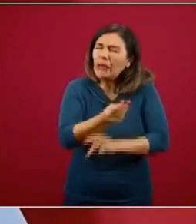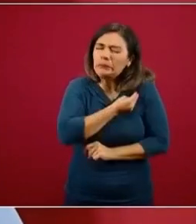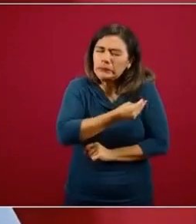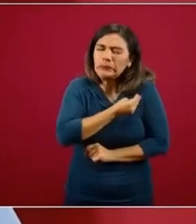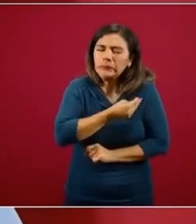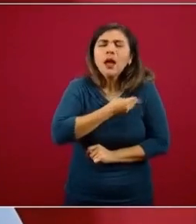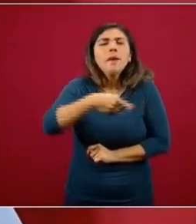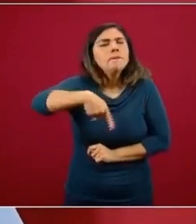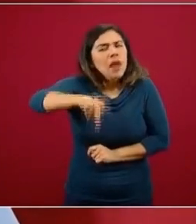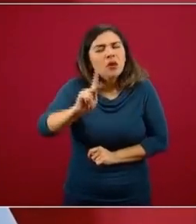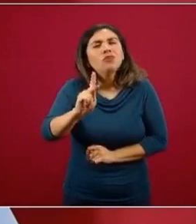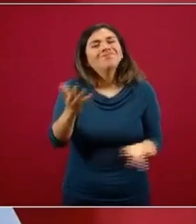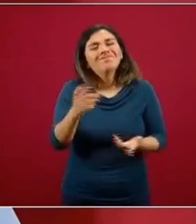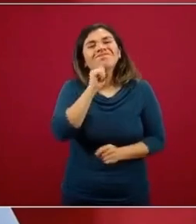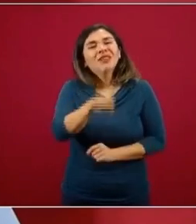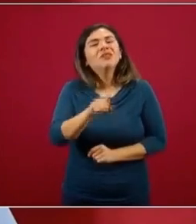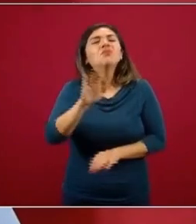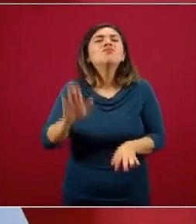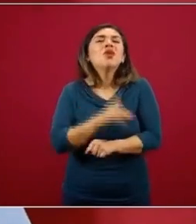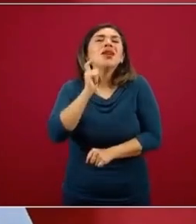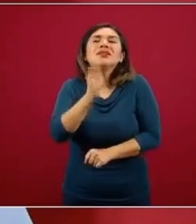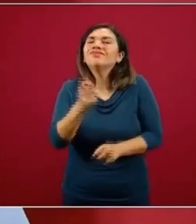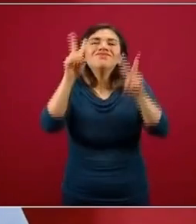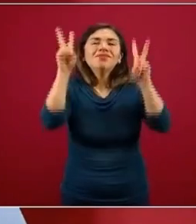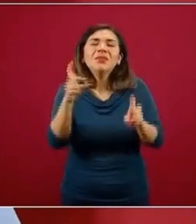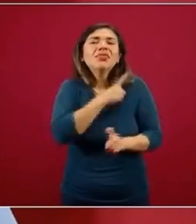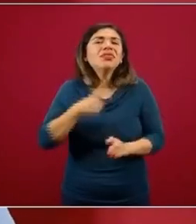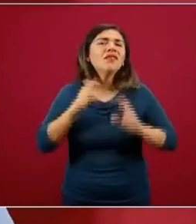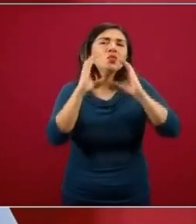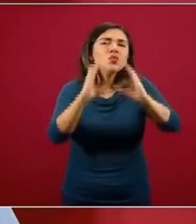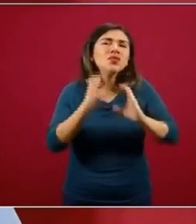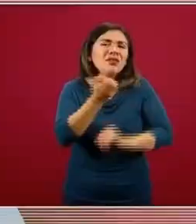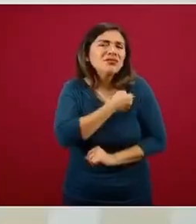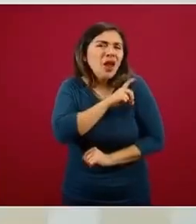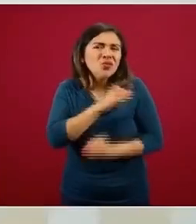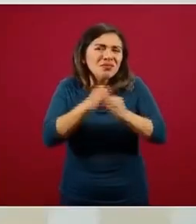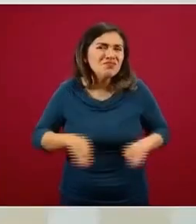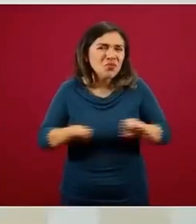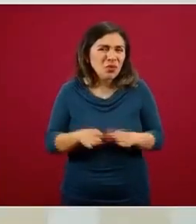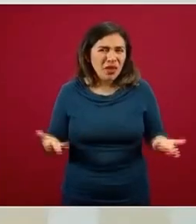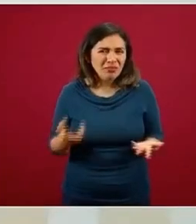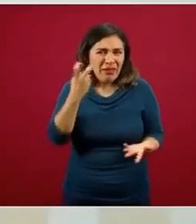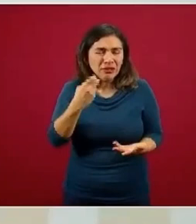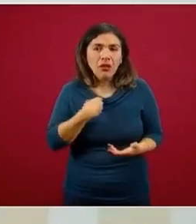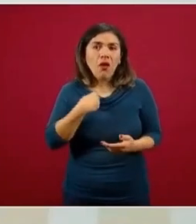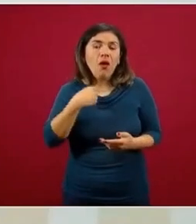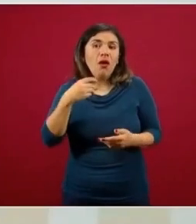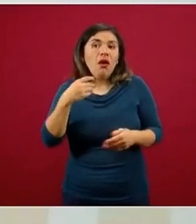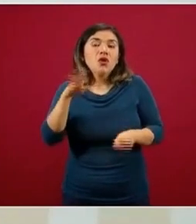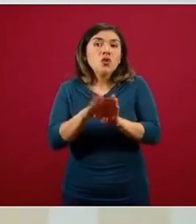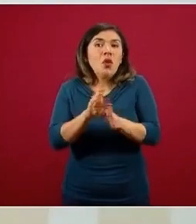tenido, pero también es por un asunto de cuidado de la salud que no hemos hecho